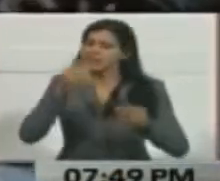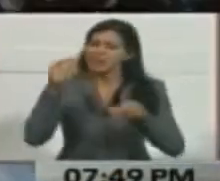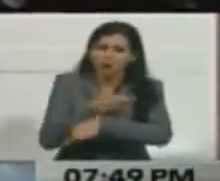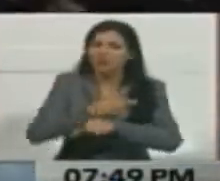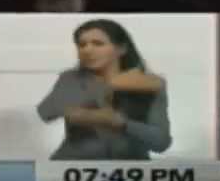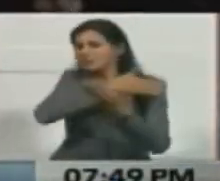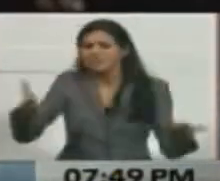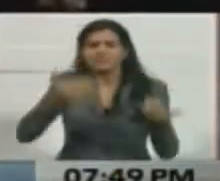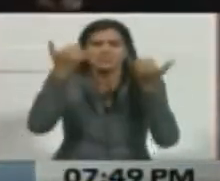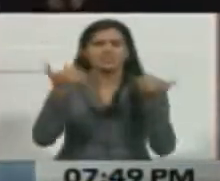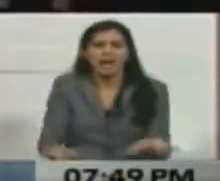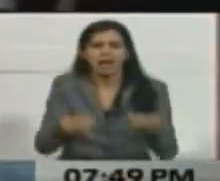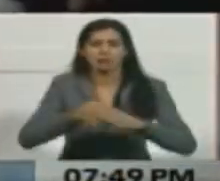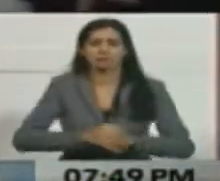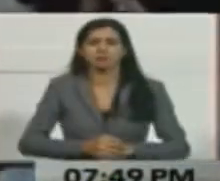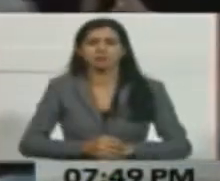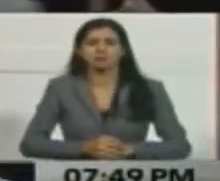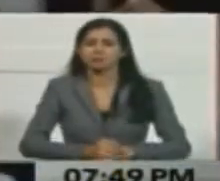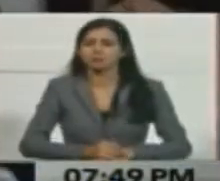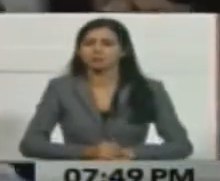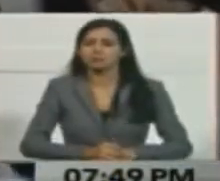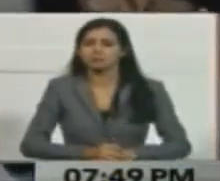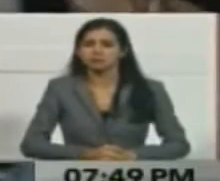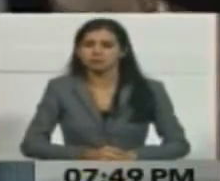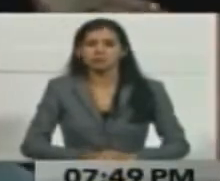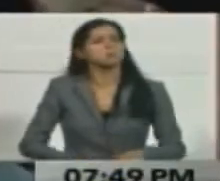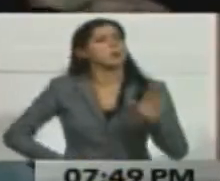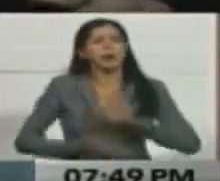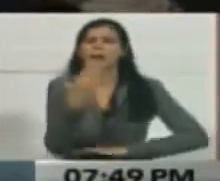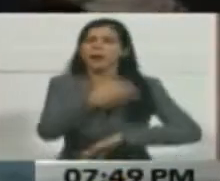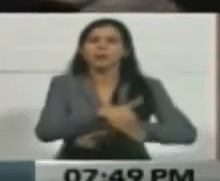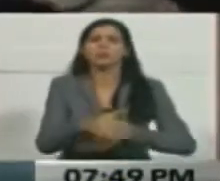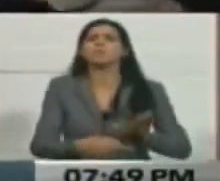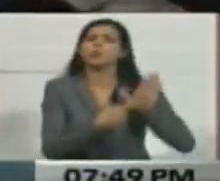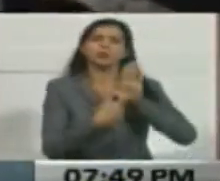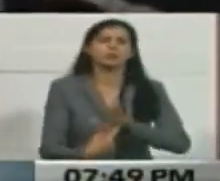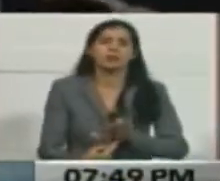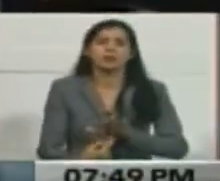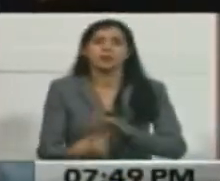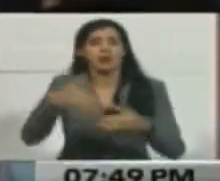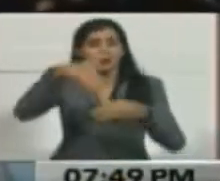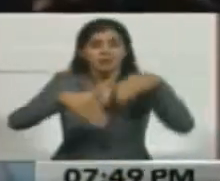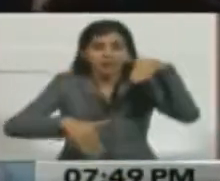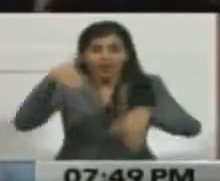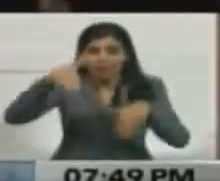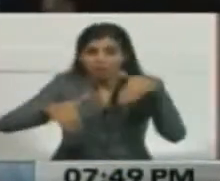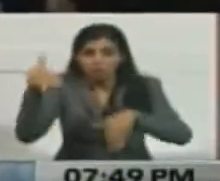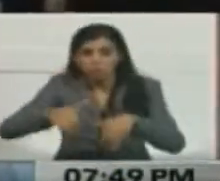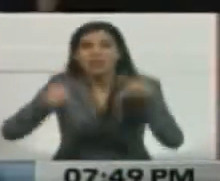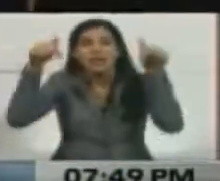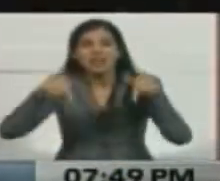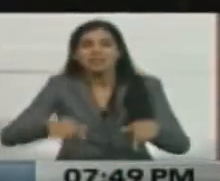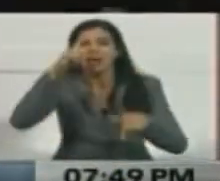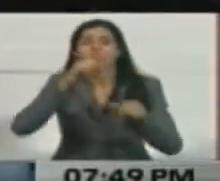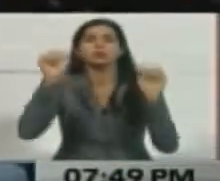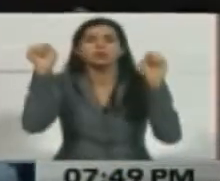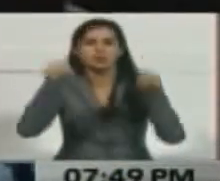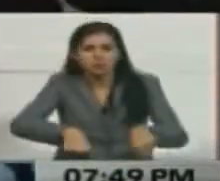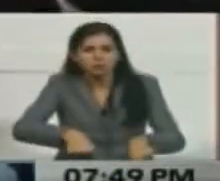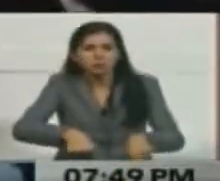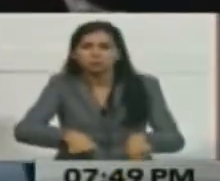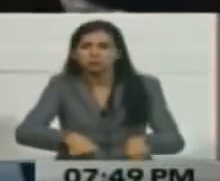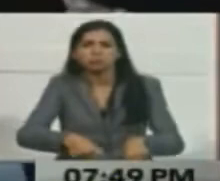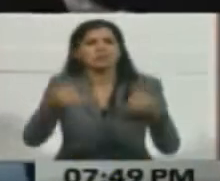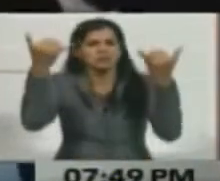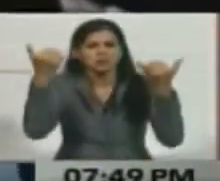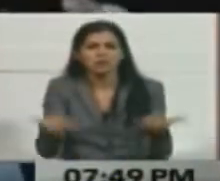irse ya y que vamos a salir a demostrarle que el referendo revocatorio es este año, ha llegado